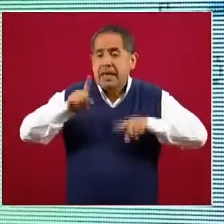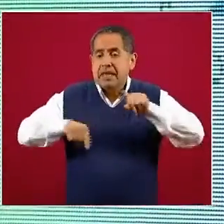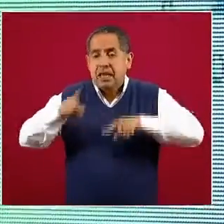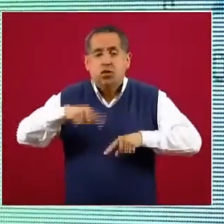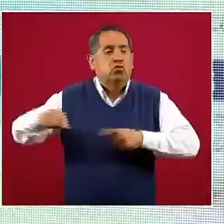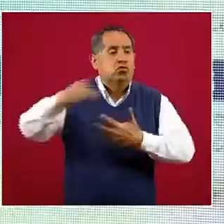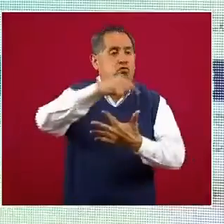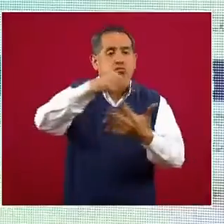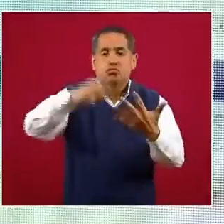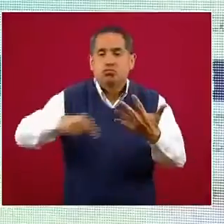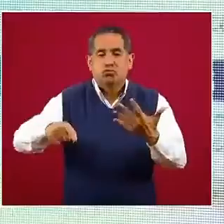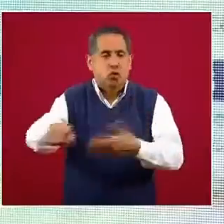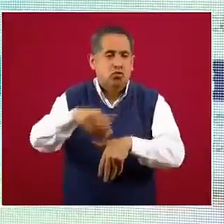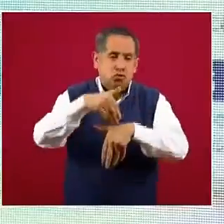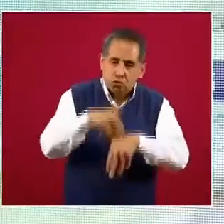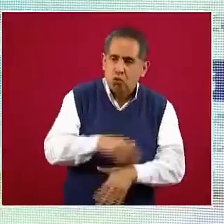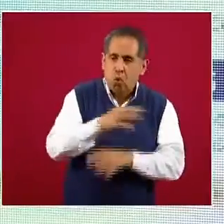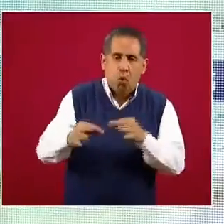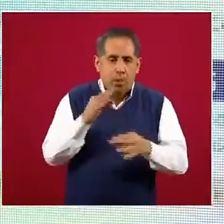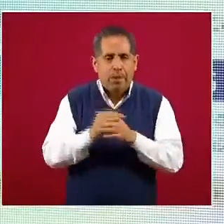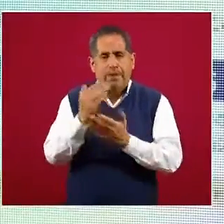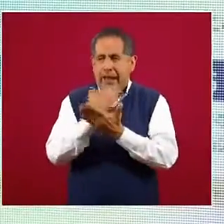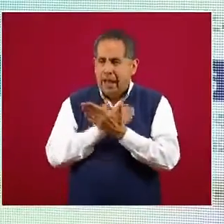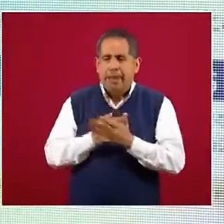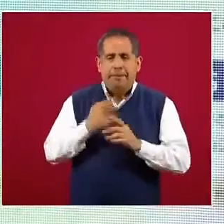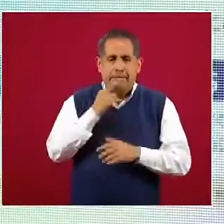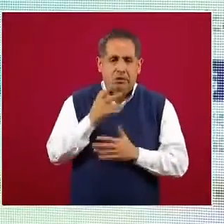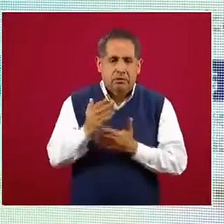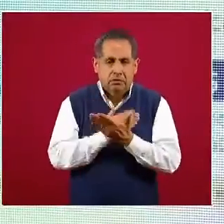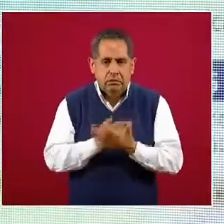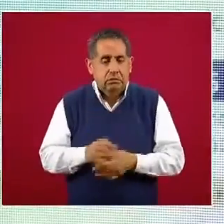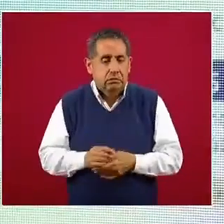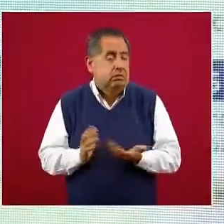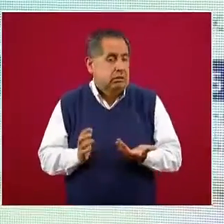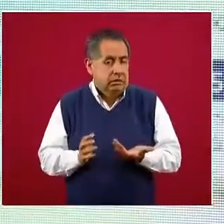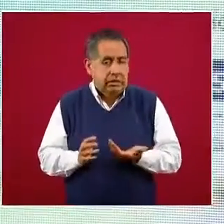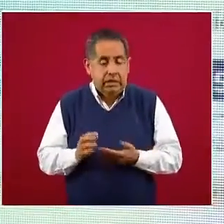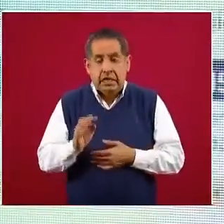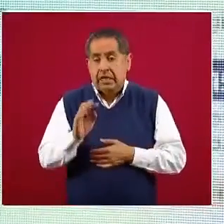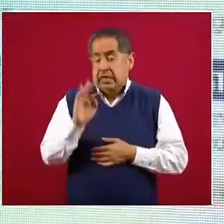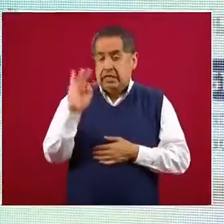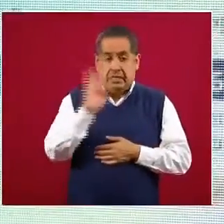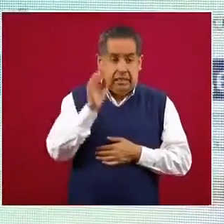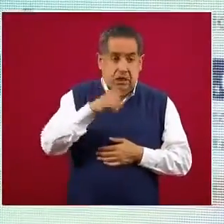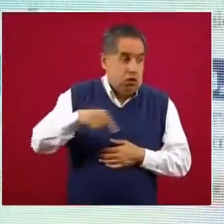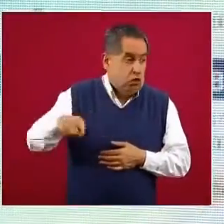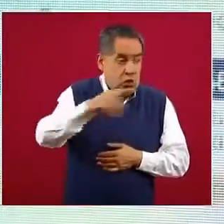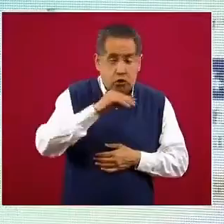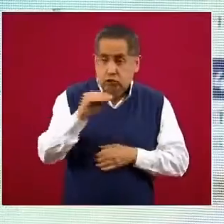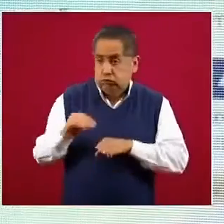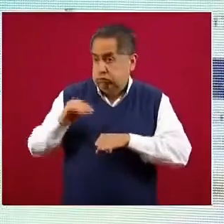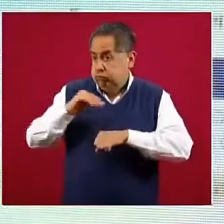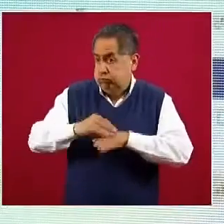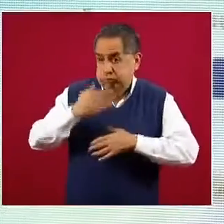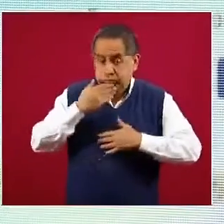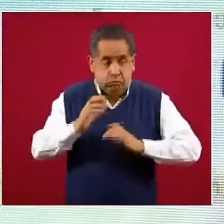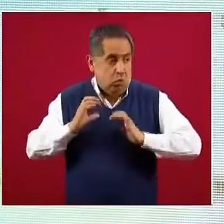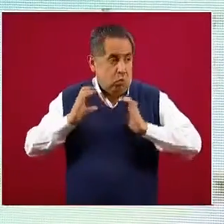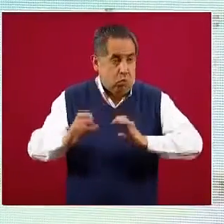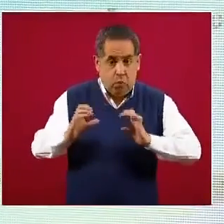podemos conservar la sana distancia. Por ejemplo, el transporte público, entre muchos otros. Pero además, usar el cubrebocas no